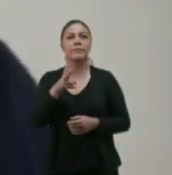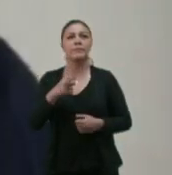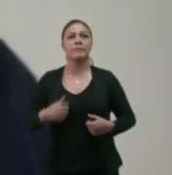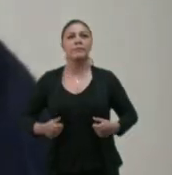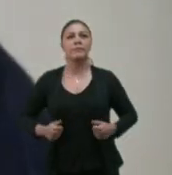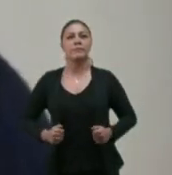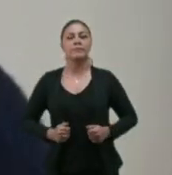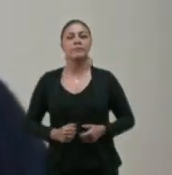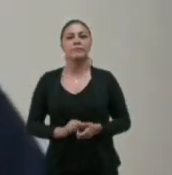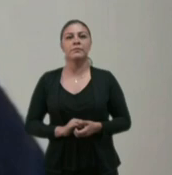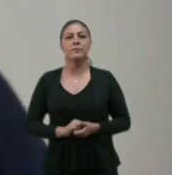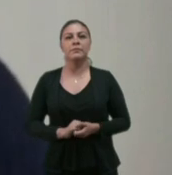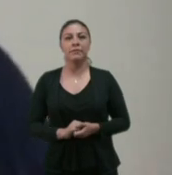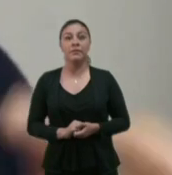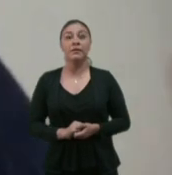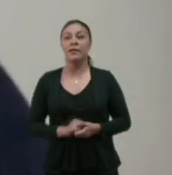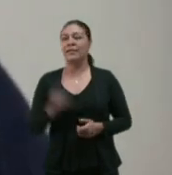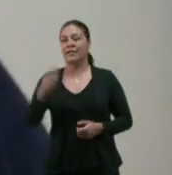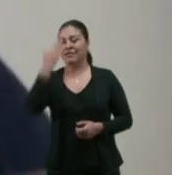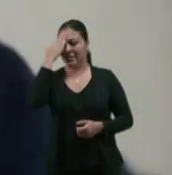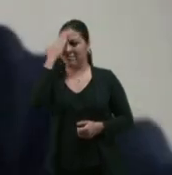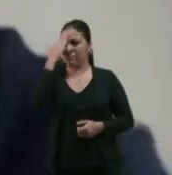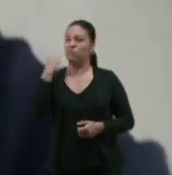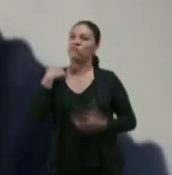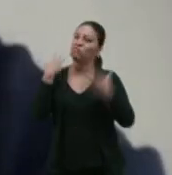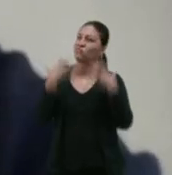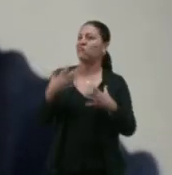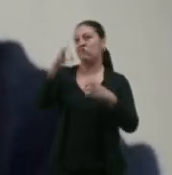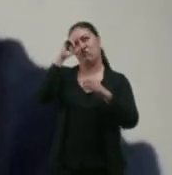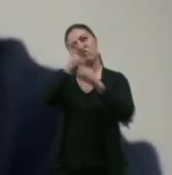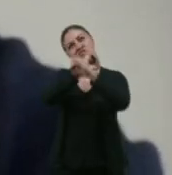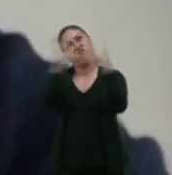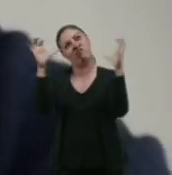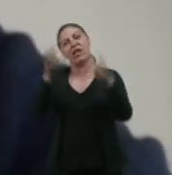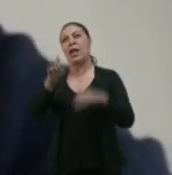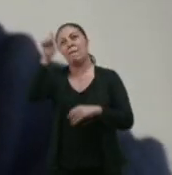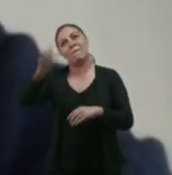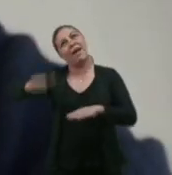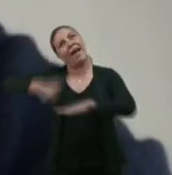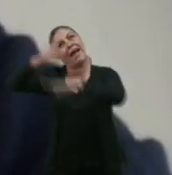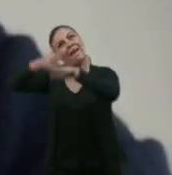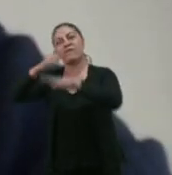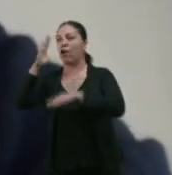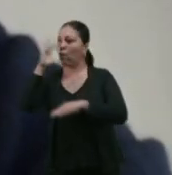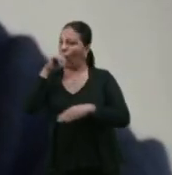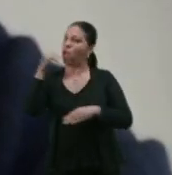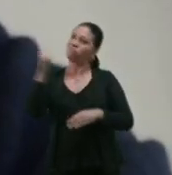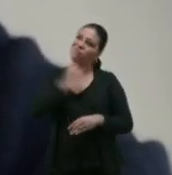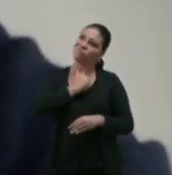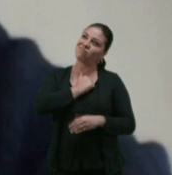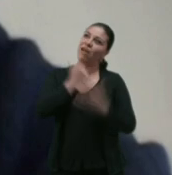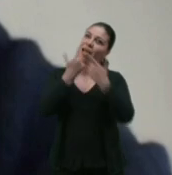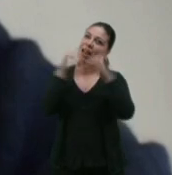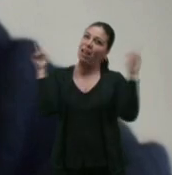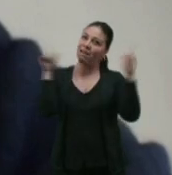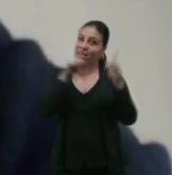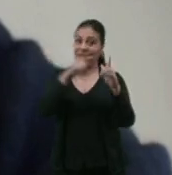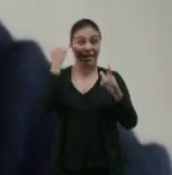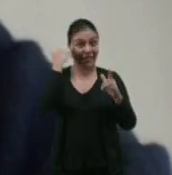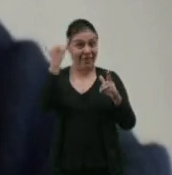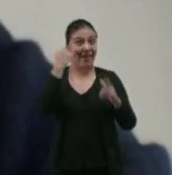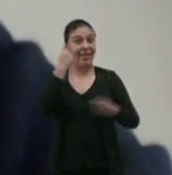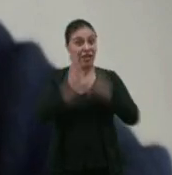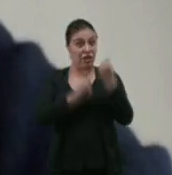la imaginación que ellos tienen de la vida del emprendedor, que no tiene un jefe, que tiene libertad, que es cierto, pero no es cierto. Todos de